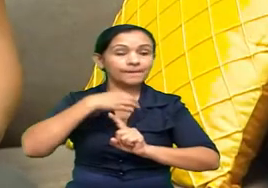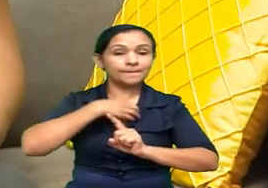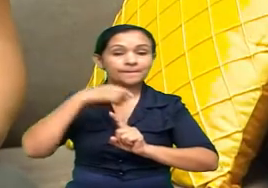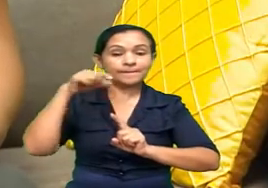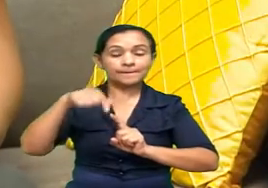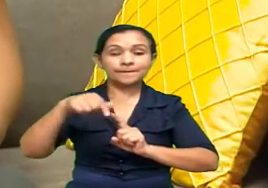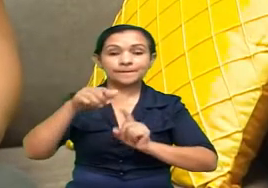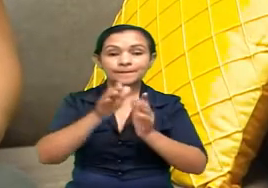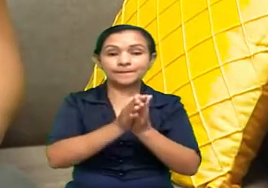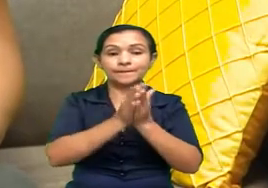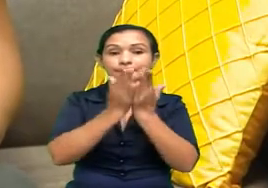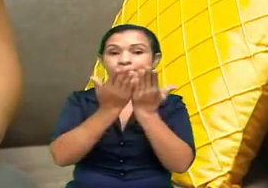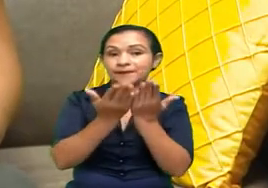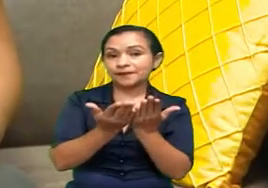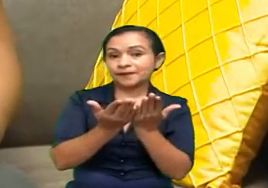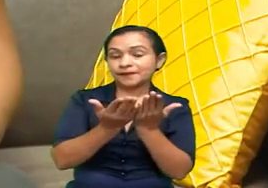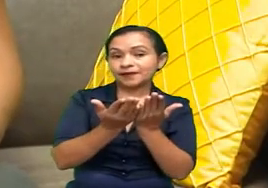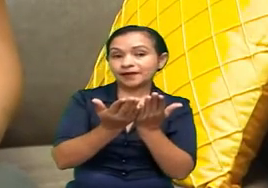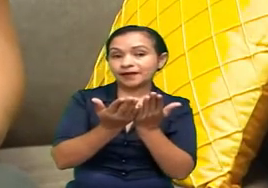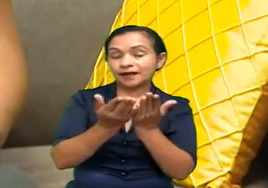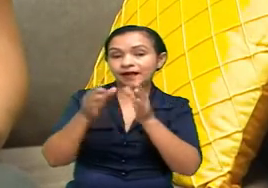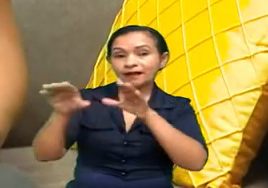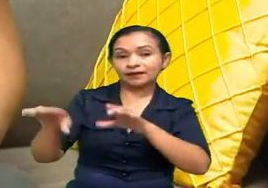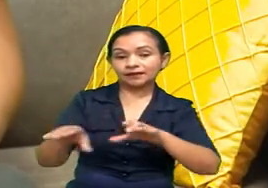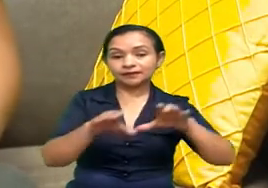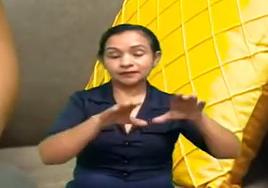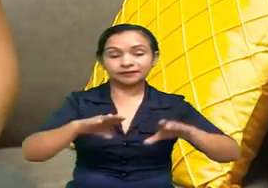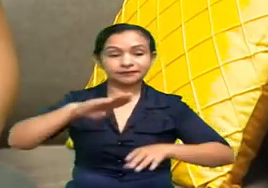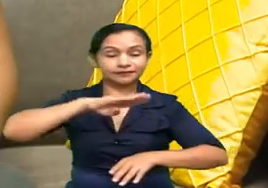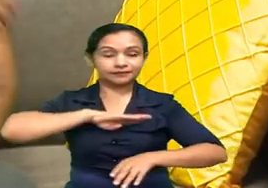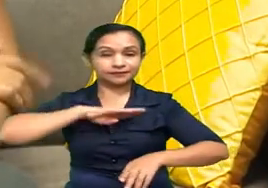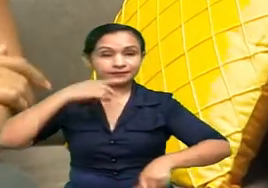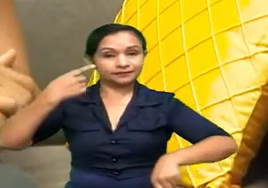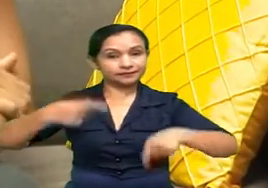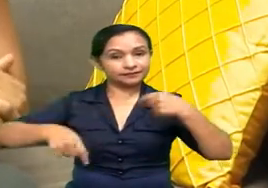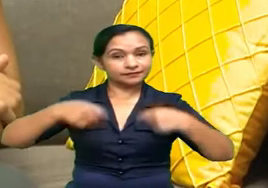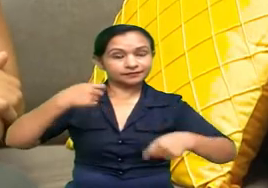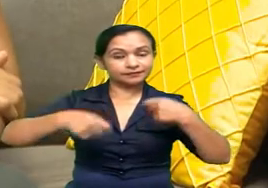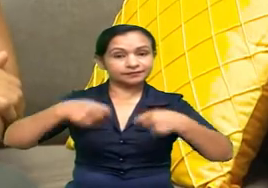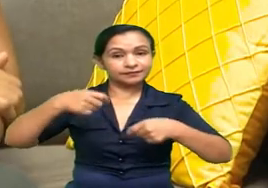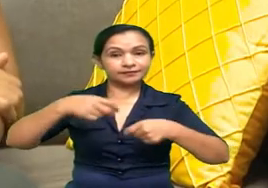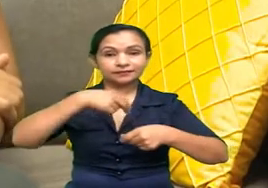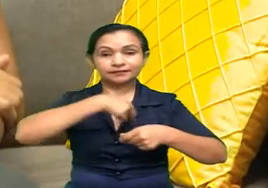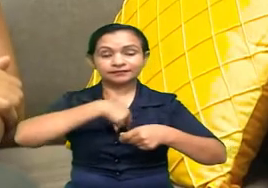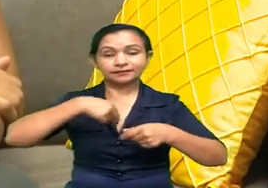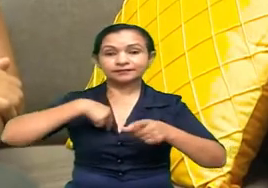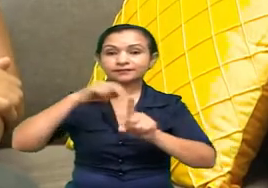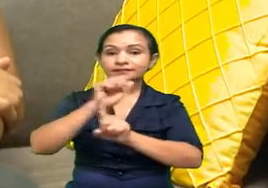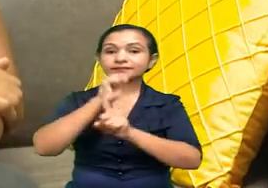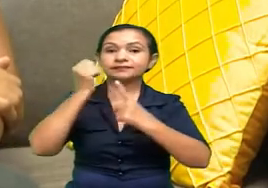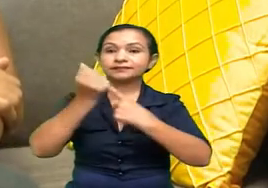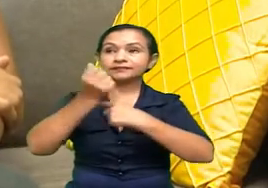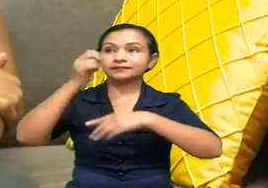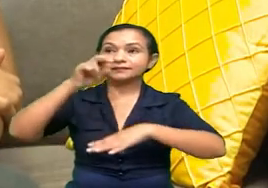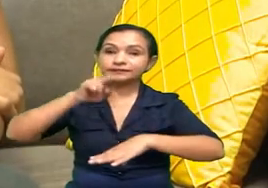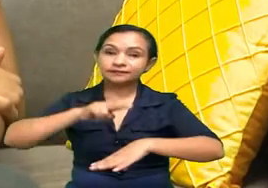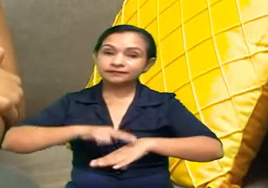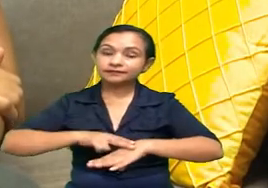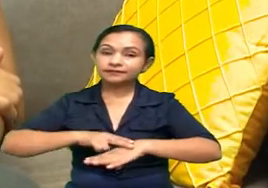libro que se llama A propósito de las fiestas patrias, que es una publicación que realizó la Asamblea Nacional, así como